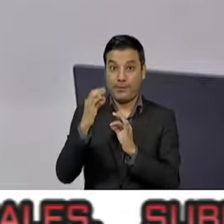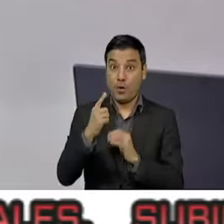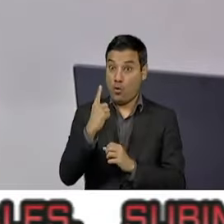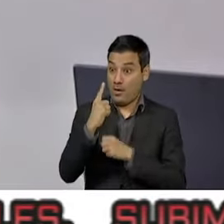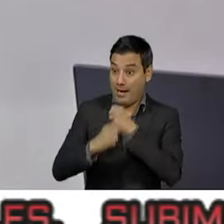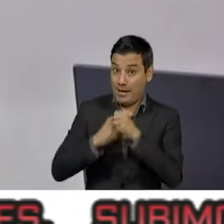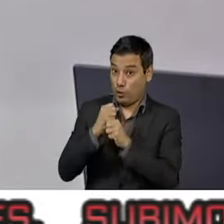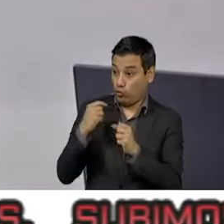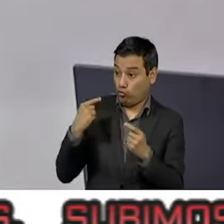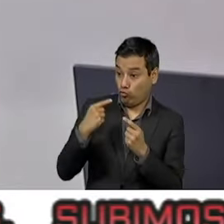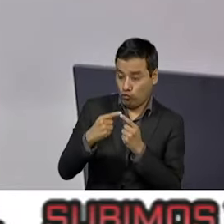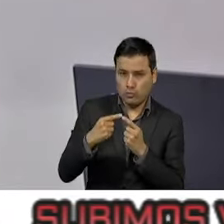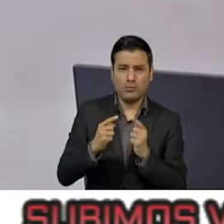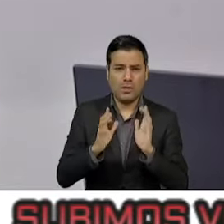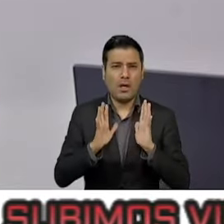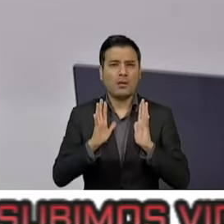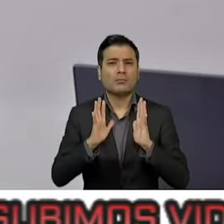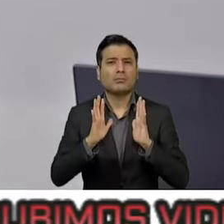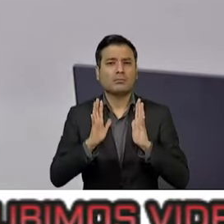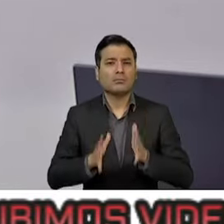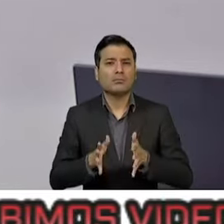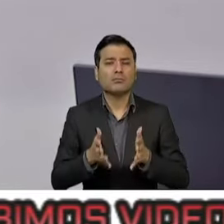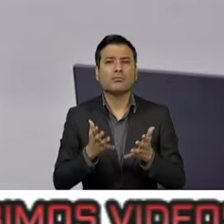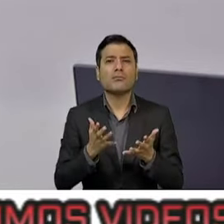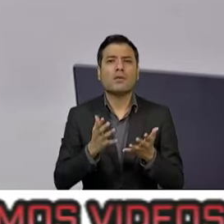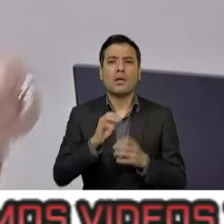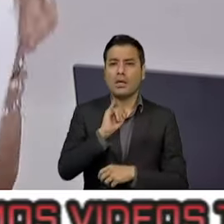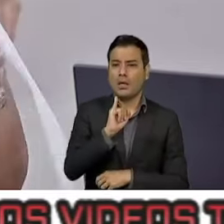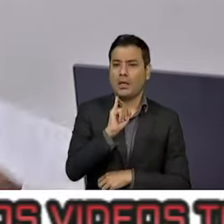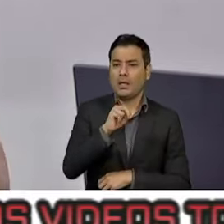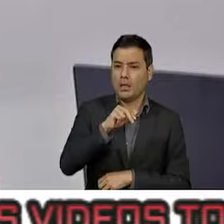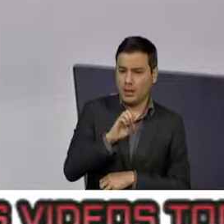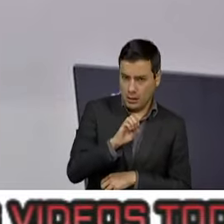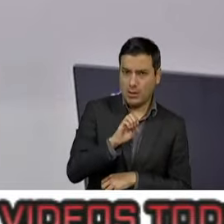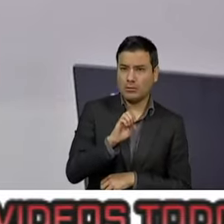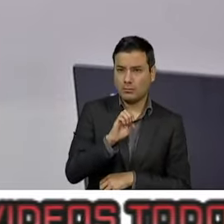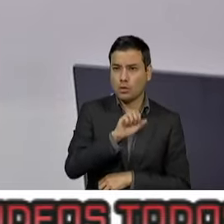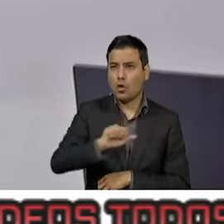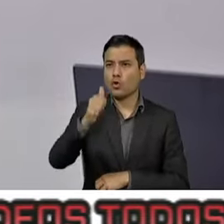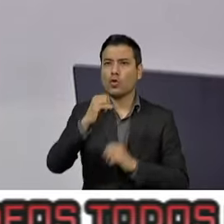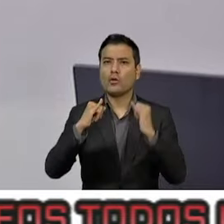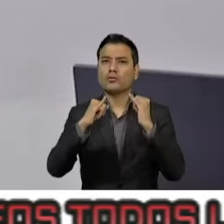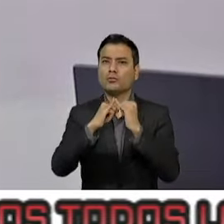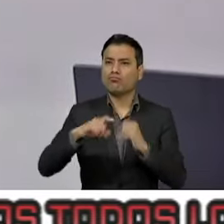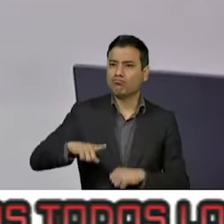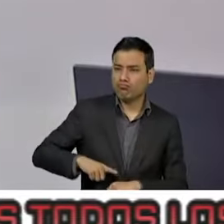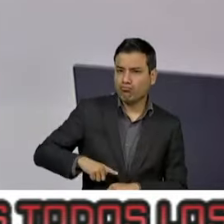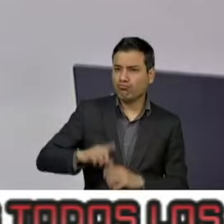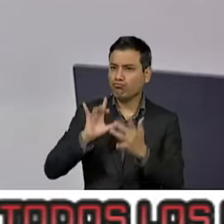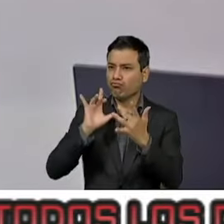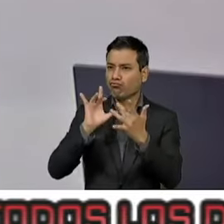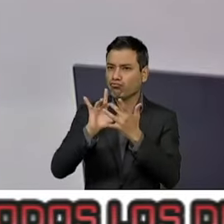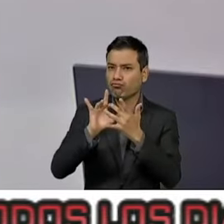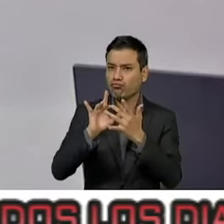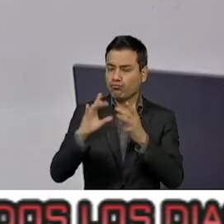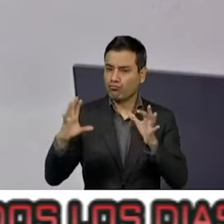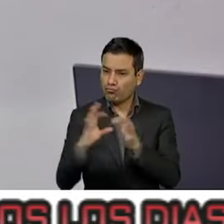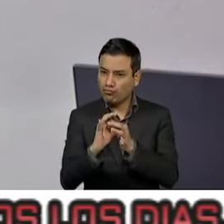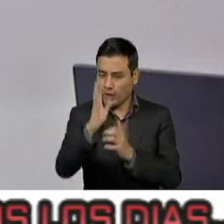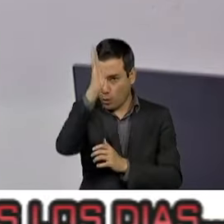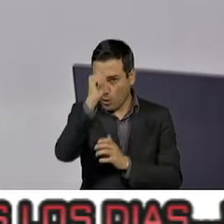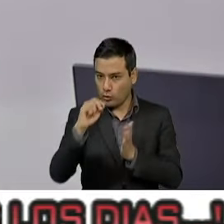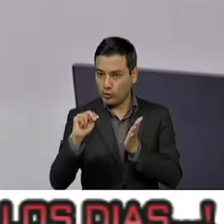gestión se ha fortalecido la vinculación institucional del INE a través de la firma de 332